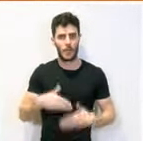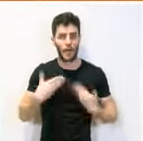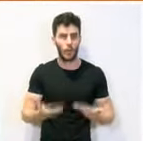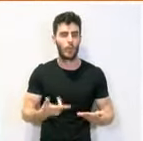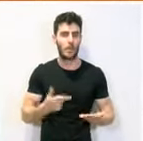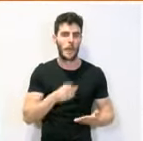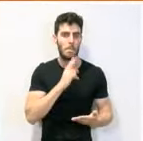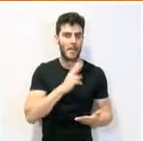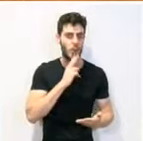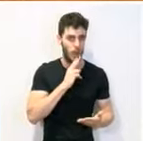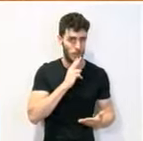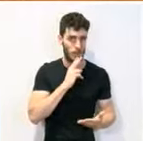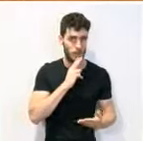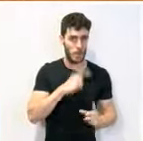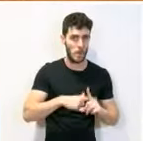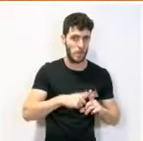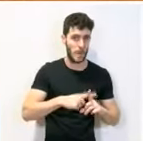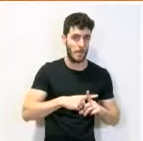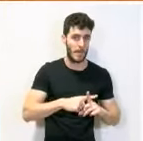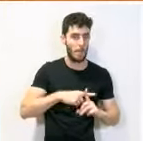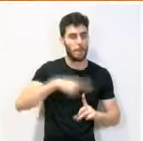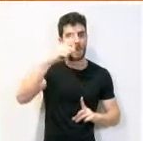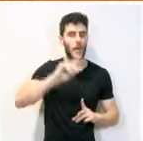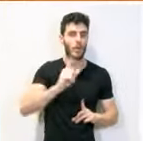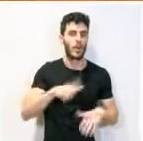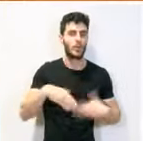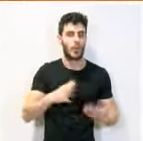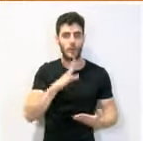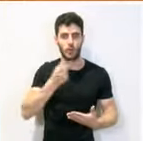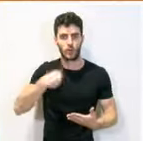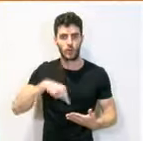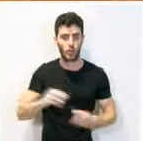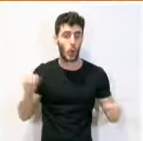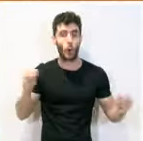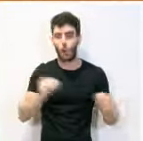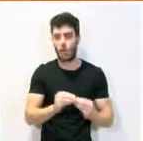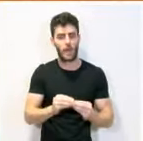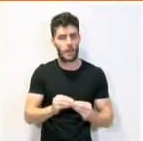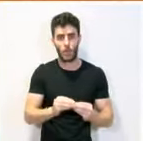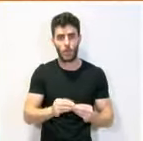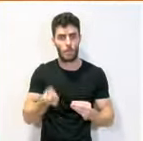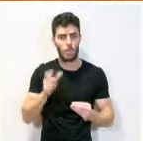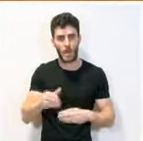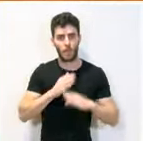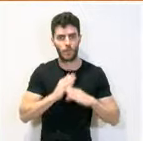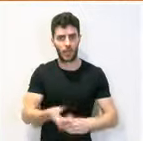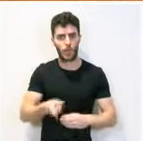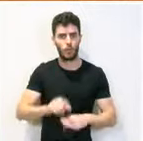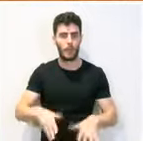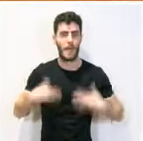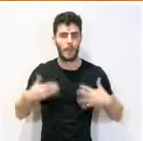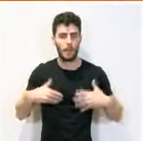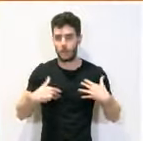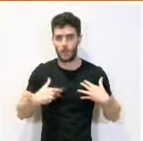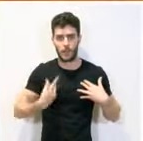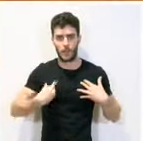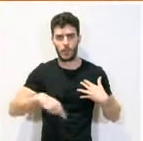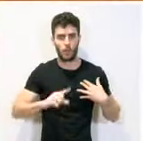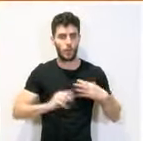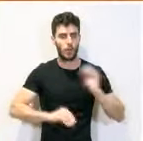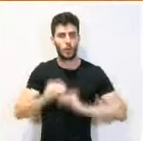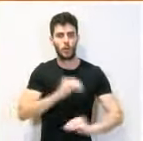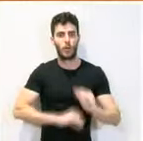petróleo no está en los niveles más altos. Por tanto, o incidimos directamente en la fijación de precios o, lamentablemente, no resolveremos